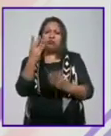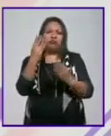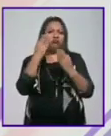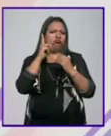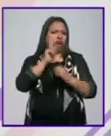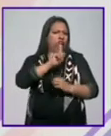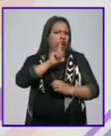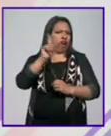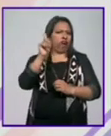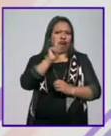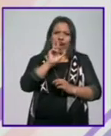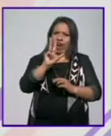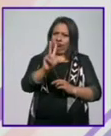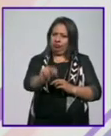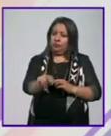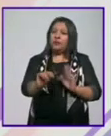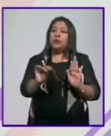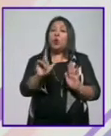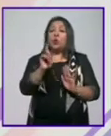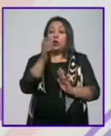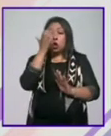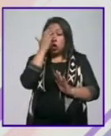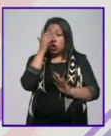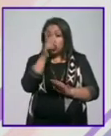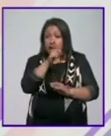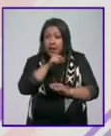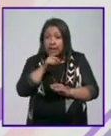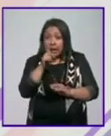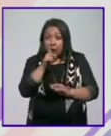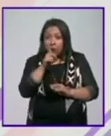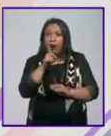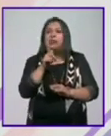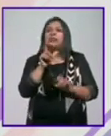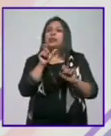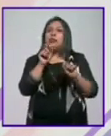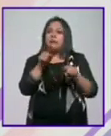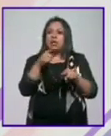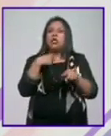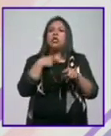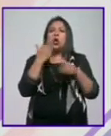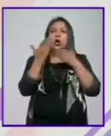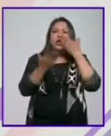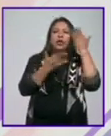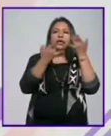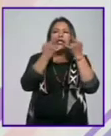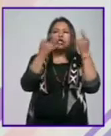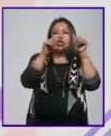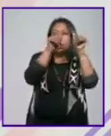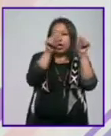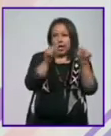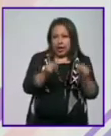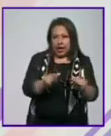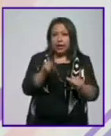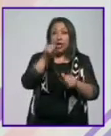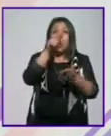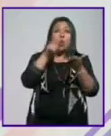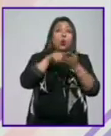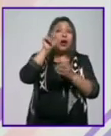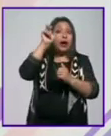los enseñó. Al conocer la lengua, también estudié historia del arte en